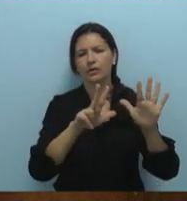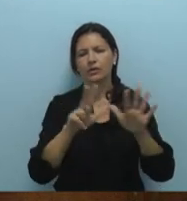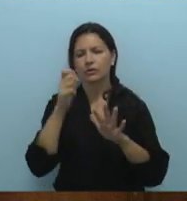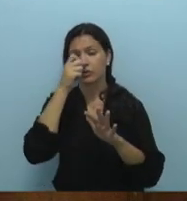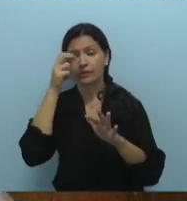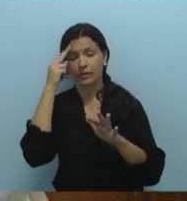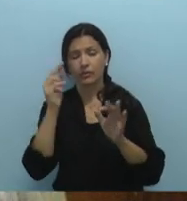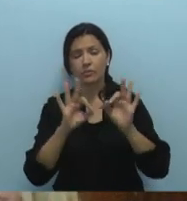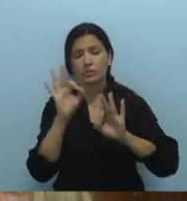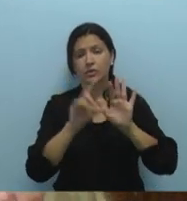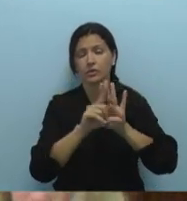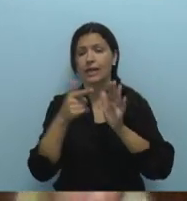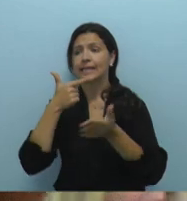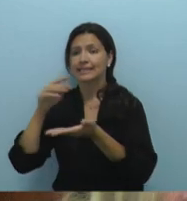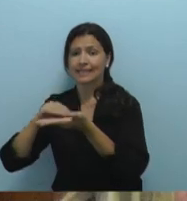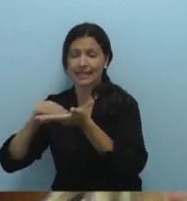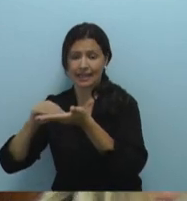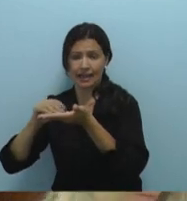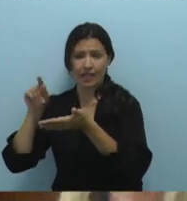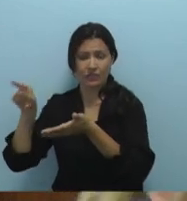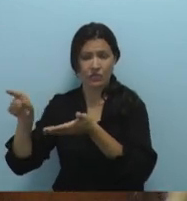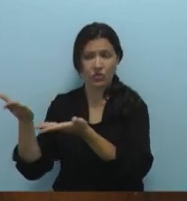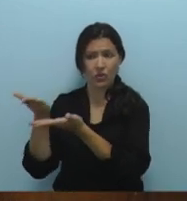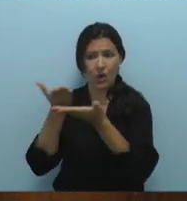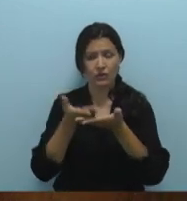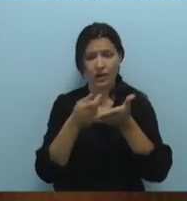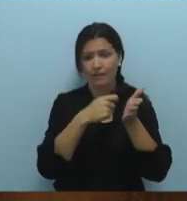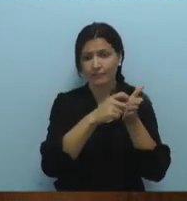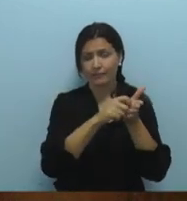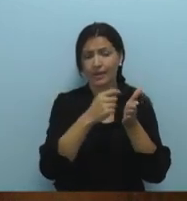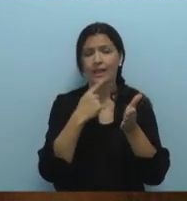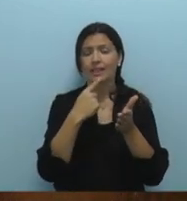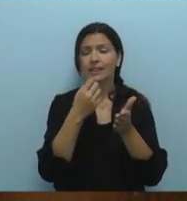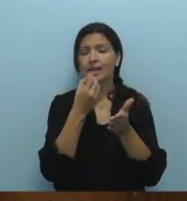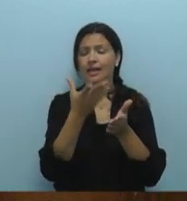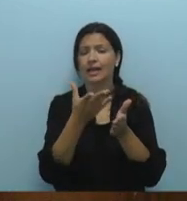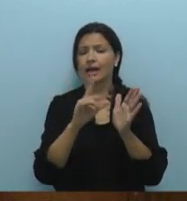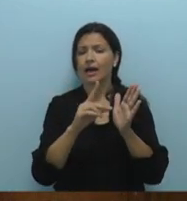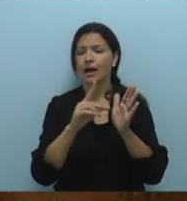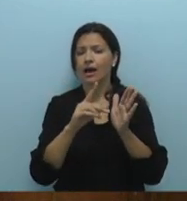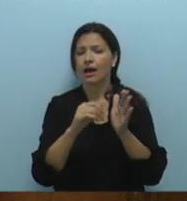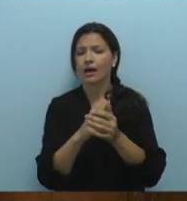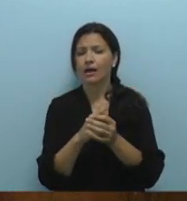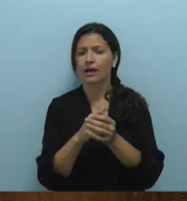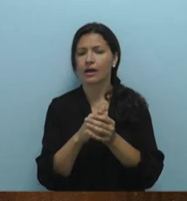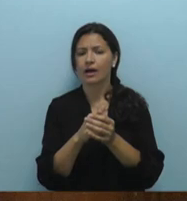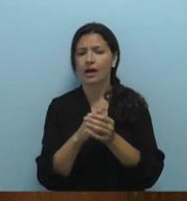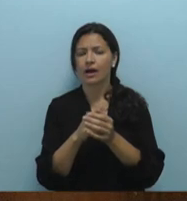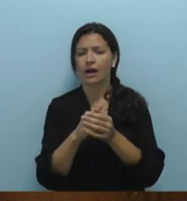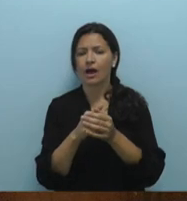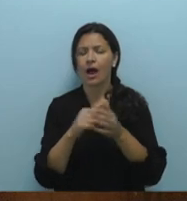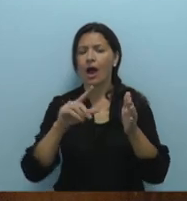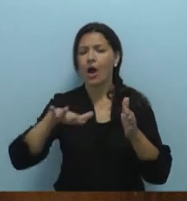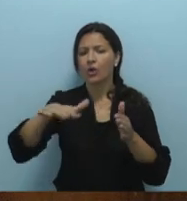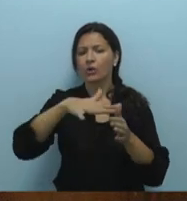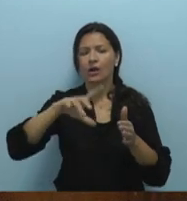54829, proyecto de ley del senador Baumgartner, venido en revisión, por el cual se declara capital provincial del paratrike y paramotor a la